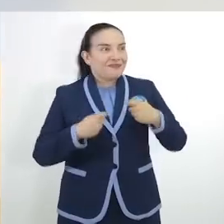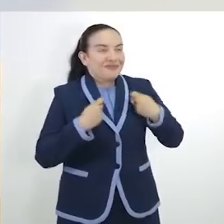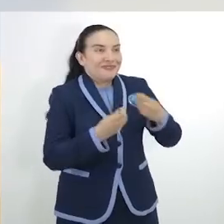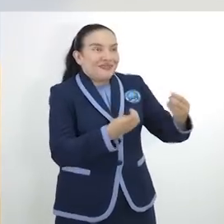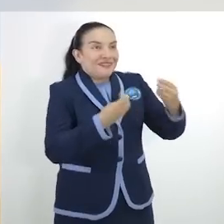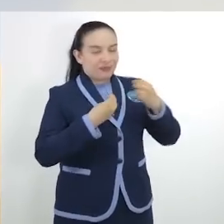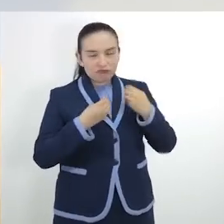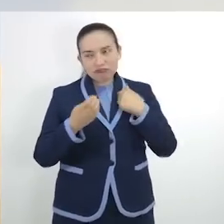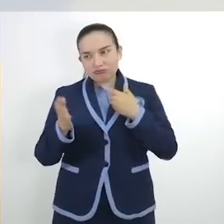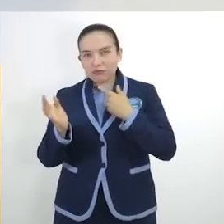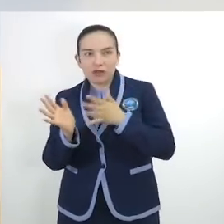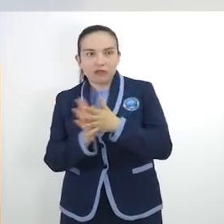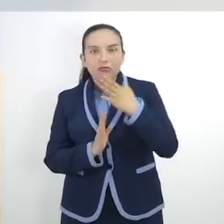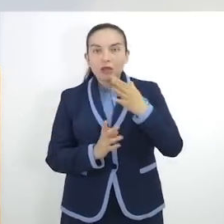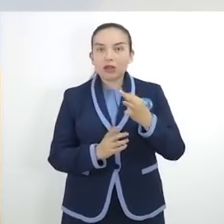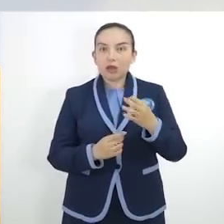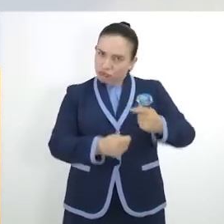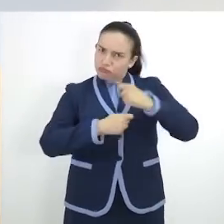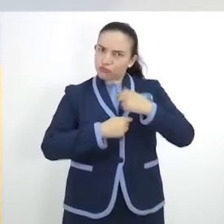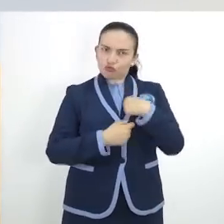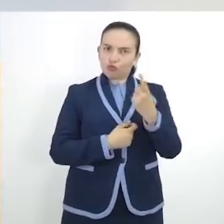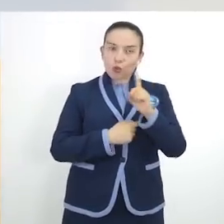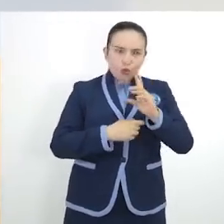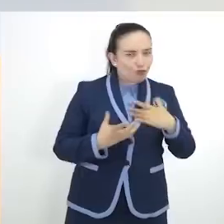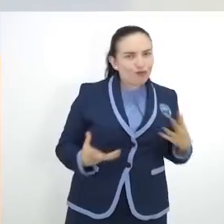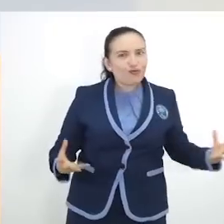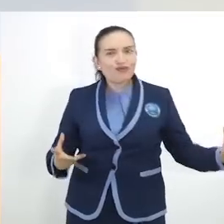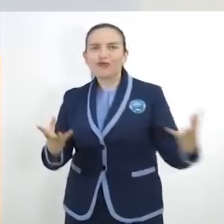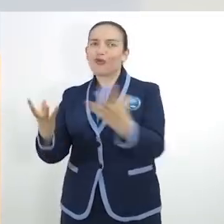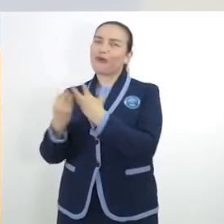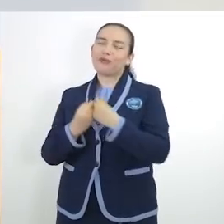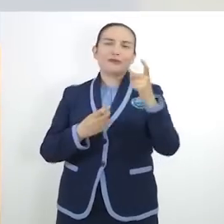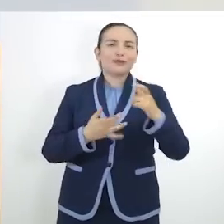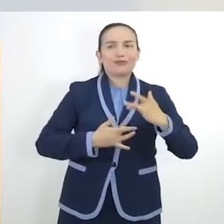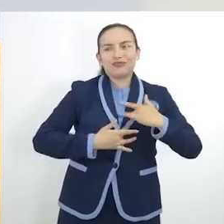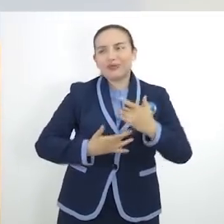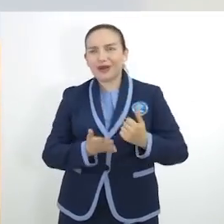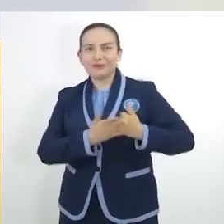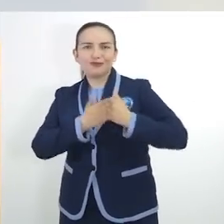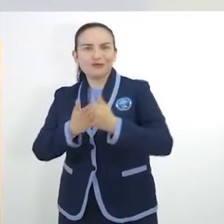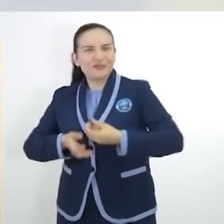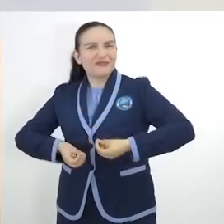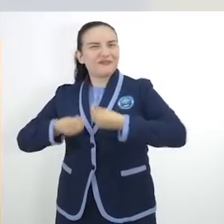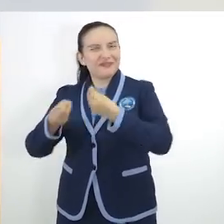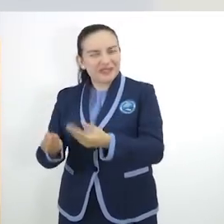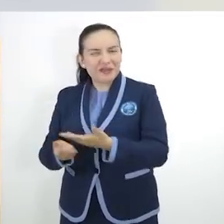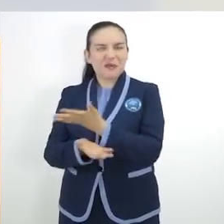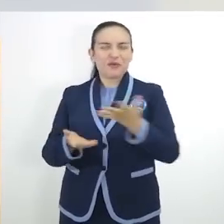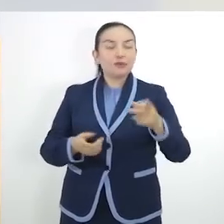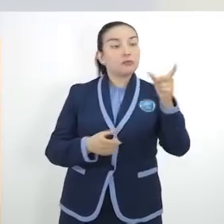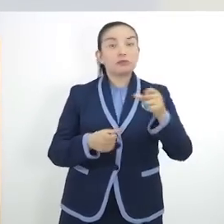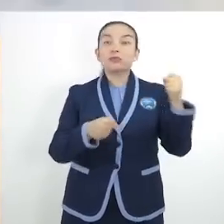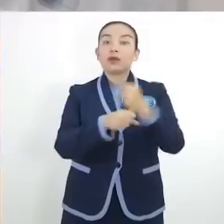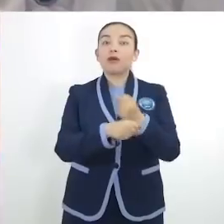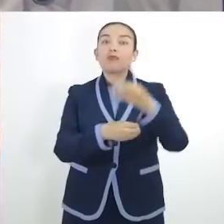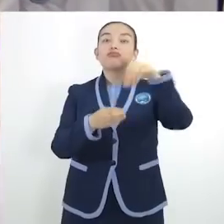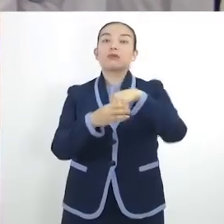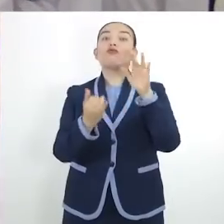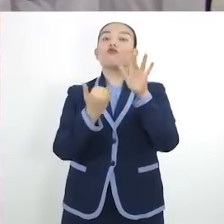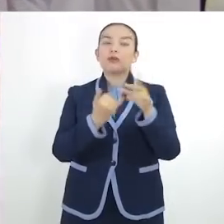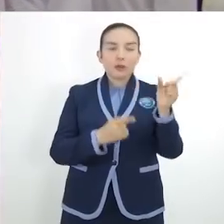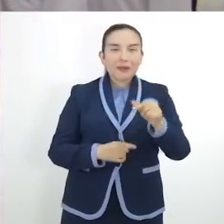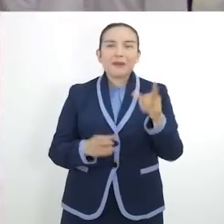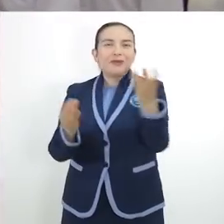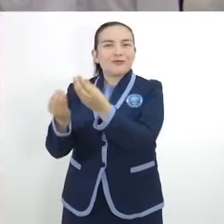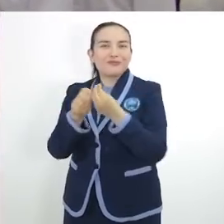pues todos, es un regalo de todos nosotros, los donantes, los que trabajan en la fundación,